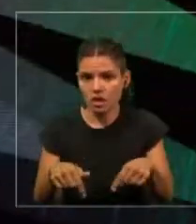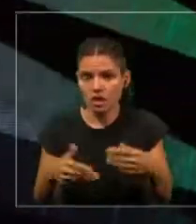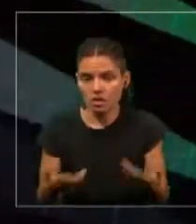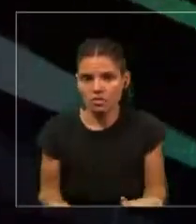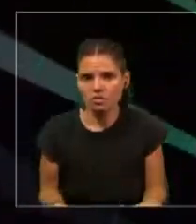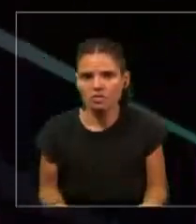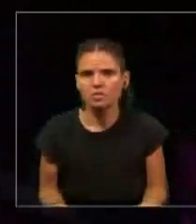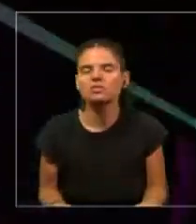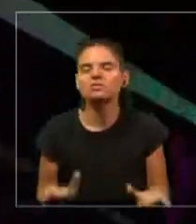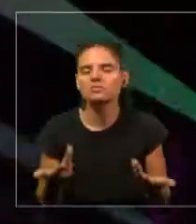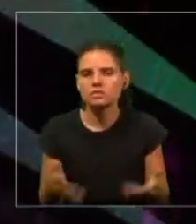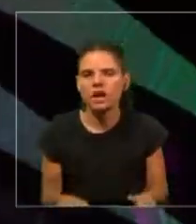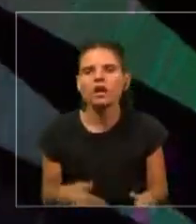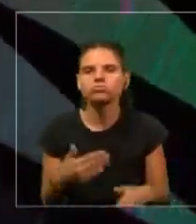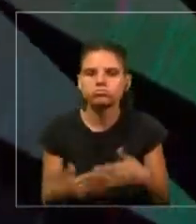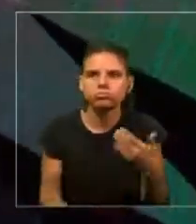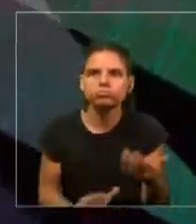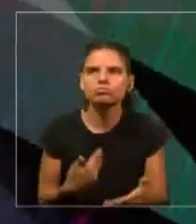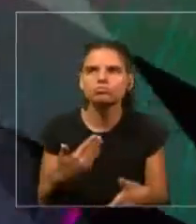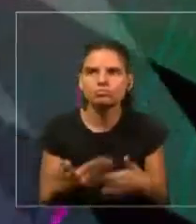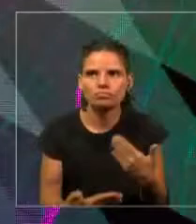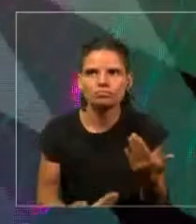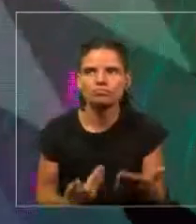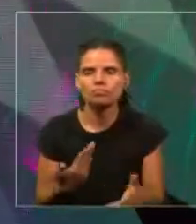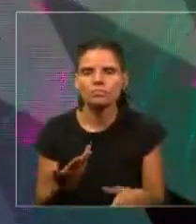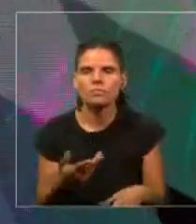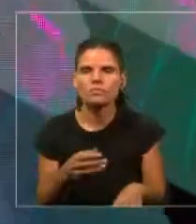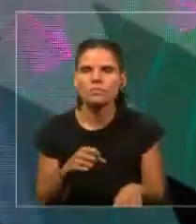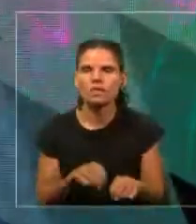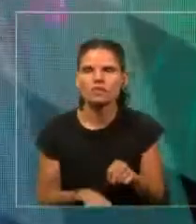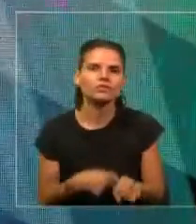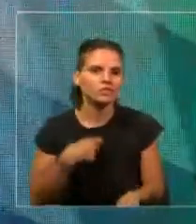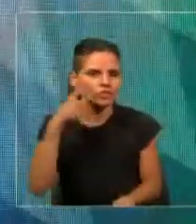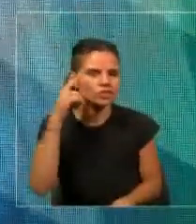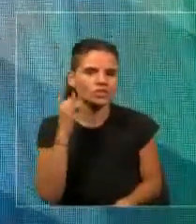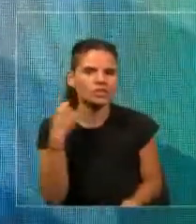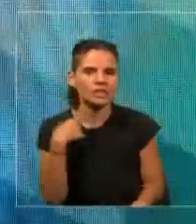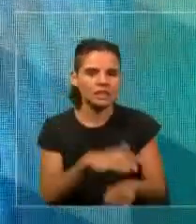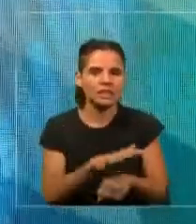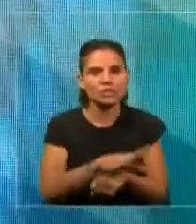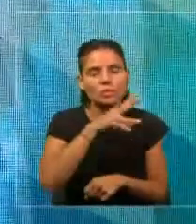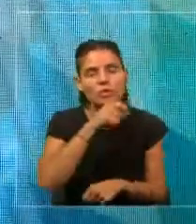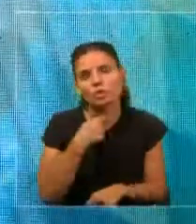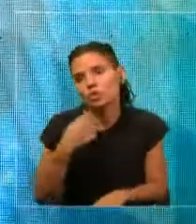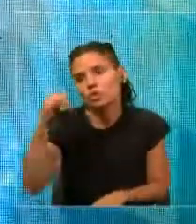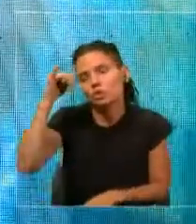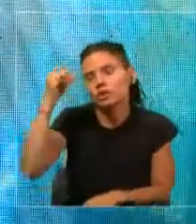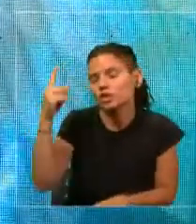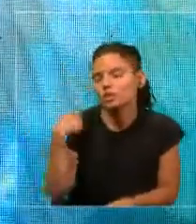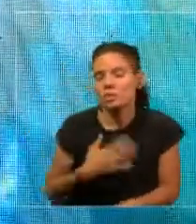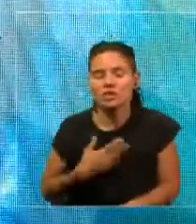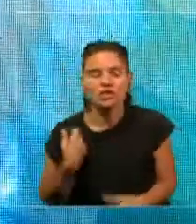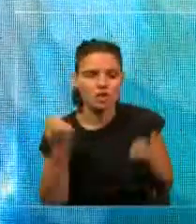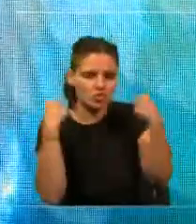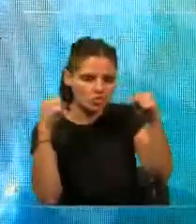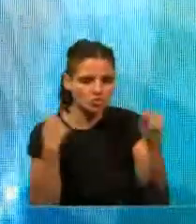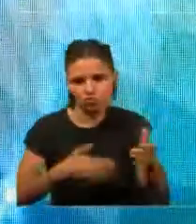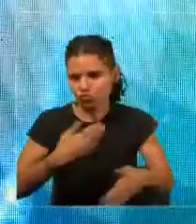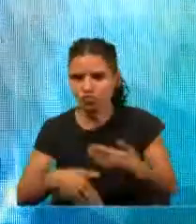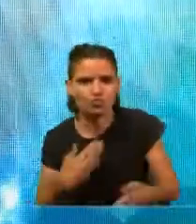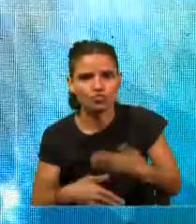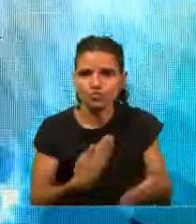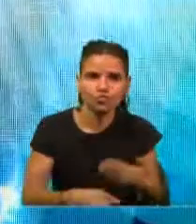como aceptando, finalmente, yo creo que voy a ir más allá de los 15 minutos, los ceros, me siento tan en forma, voy a seguir y voy a